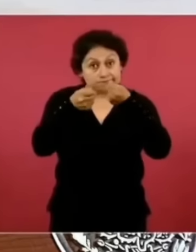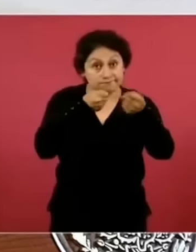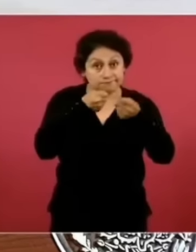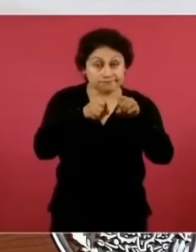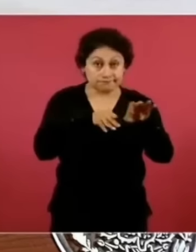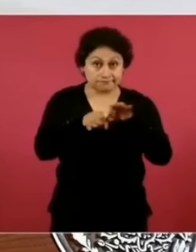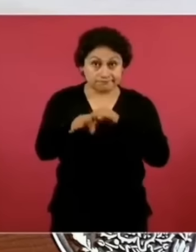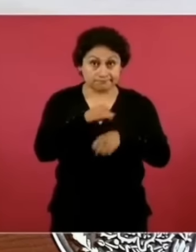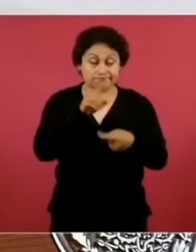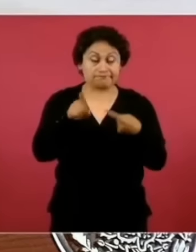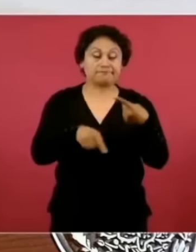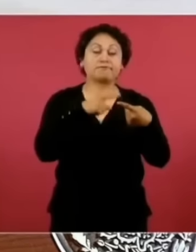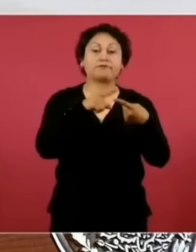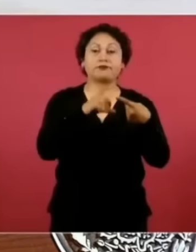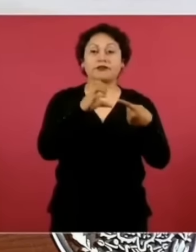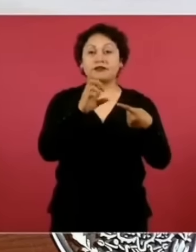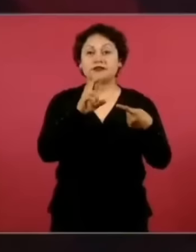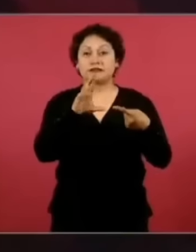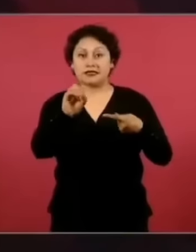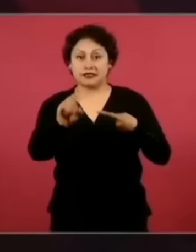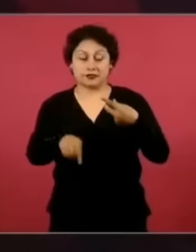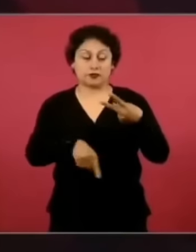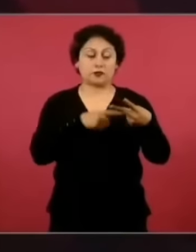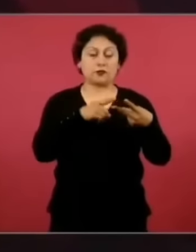Ciro y López Dóriga